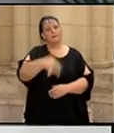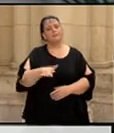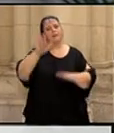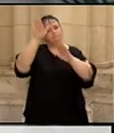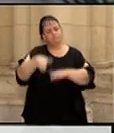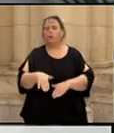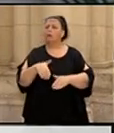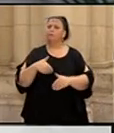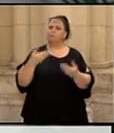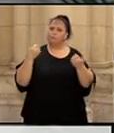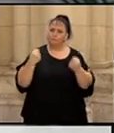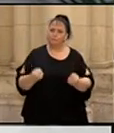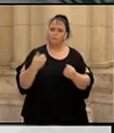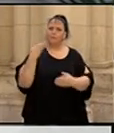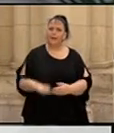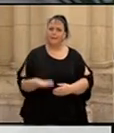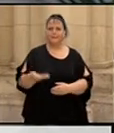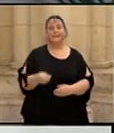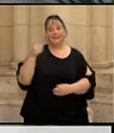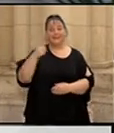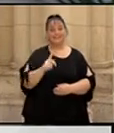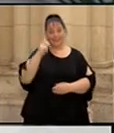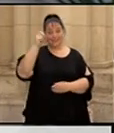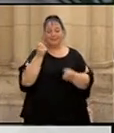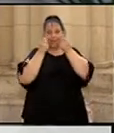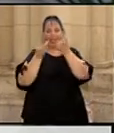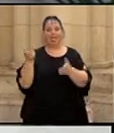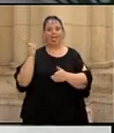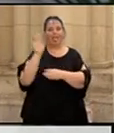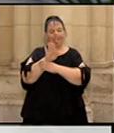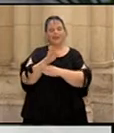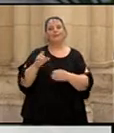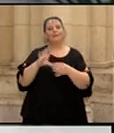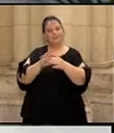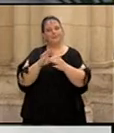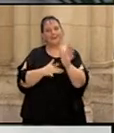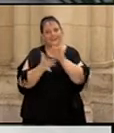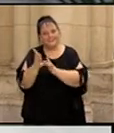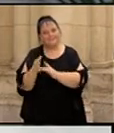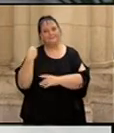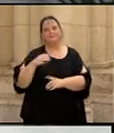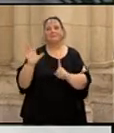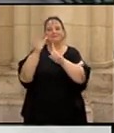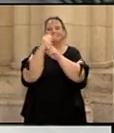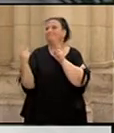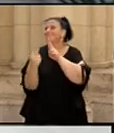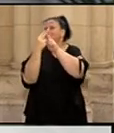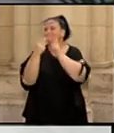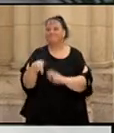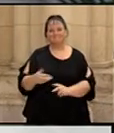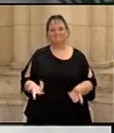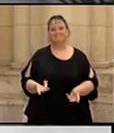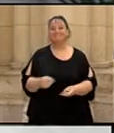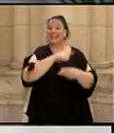Dios que se nos ha revelado en Cristo es el que nosotros encontramos hoy aquí. Pero en